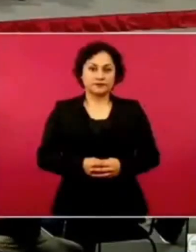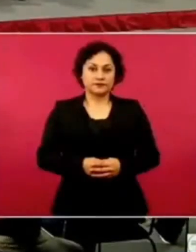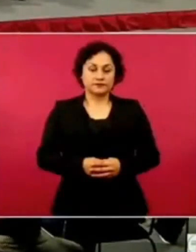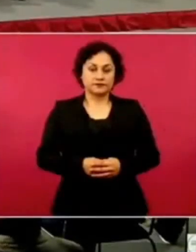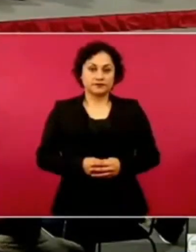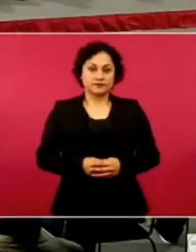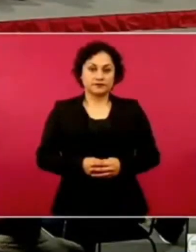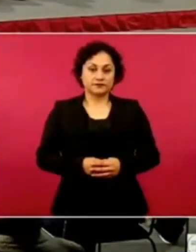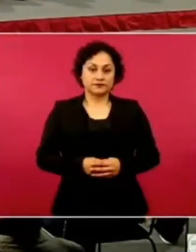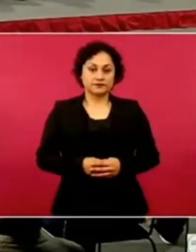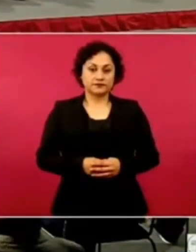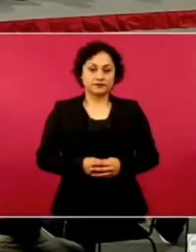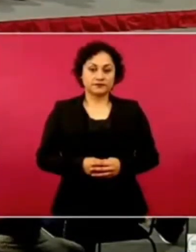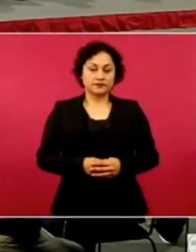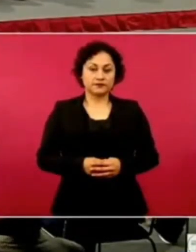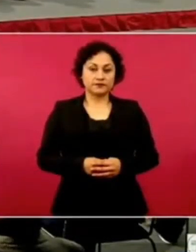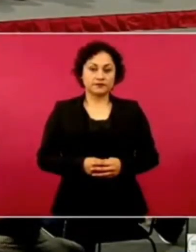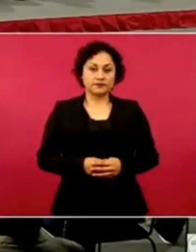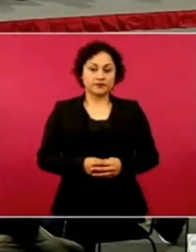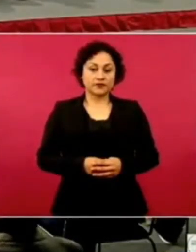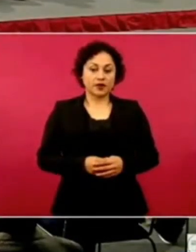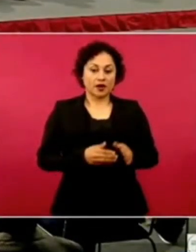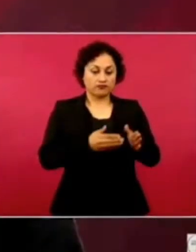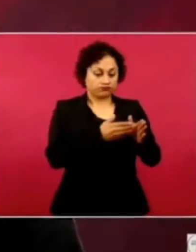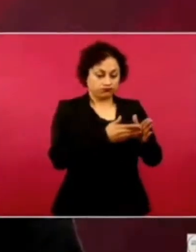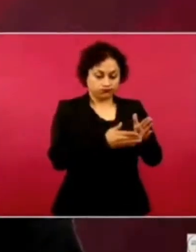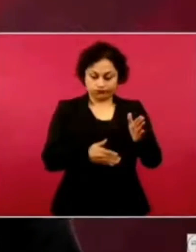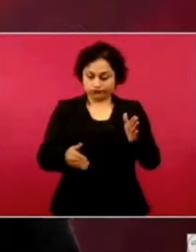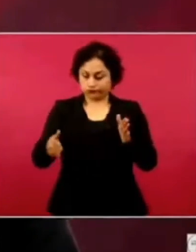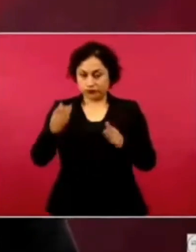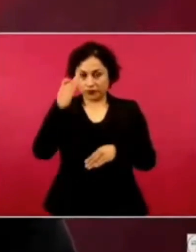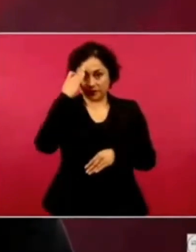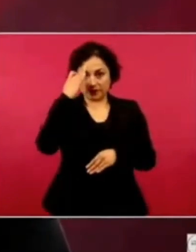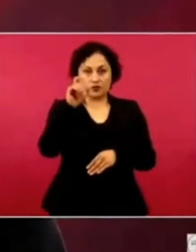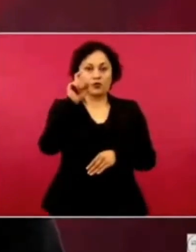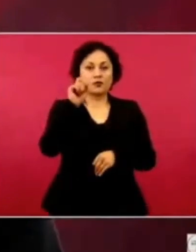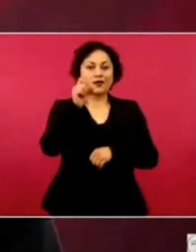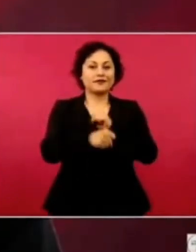durante 20 años,